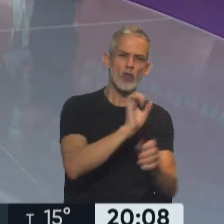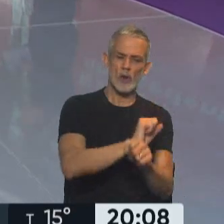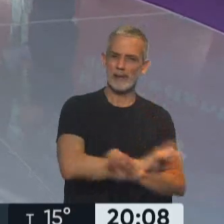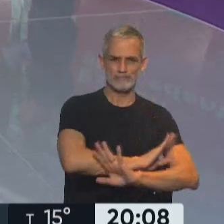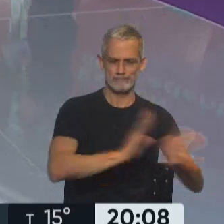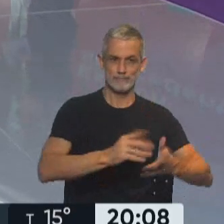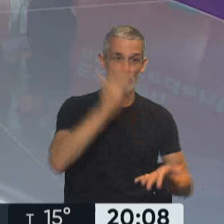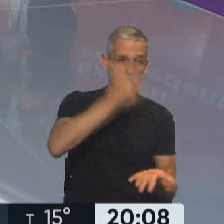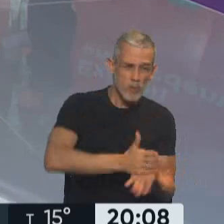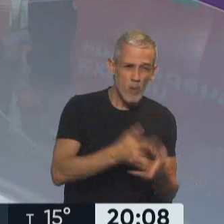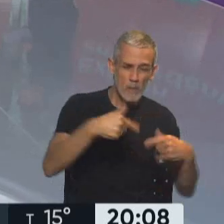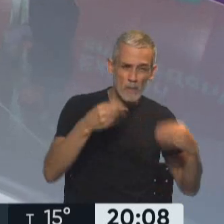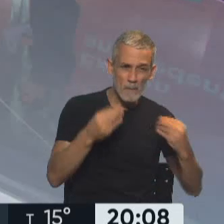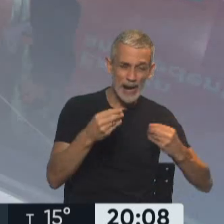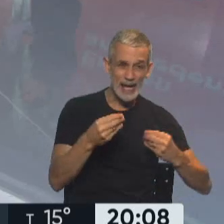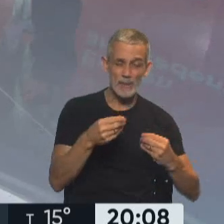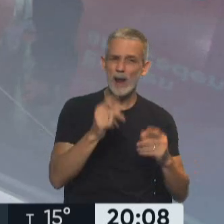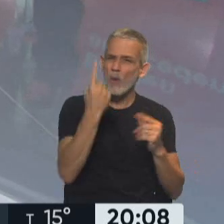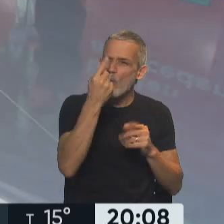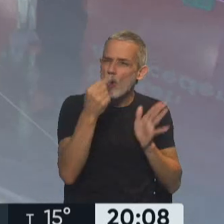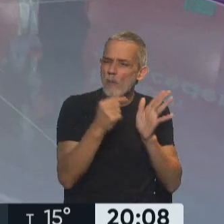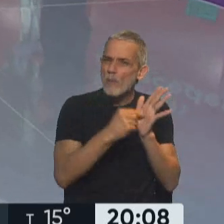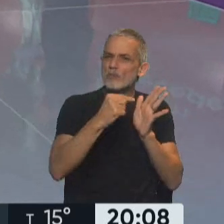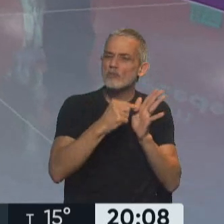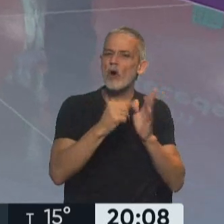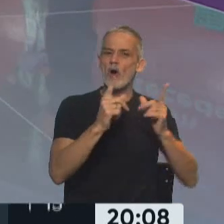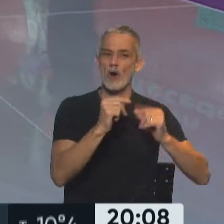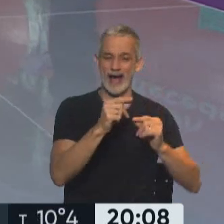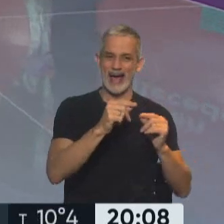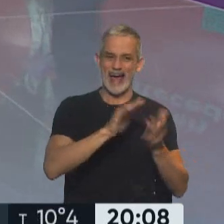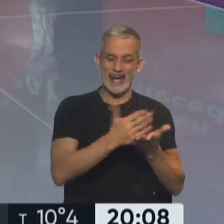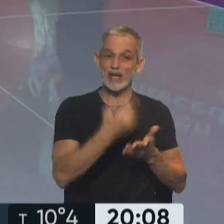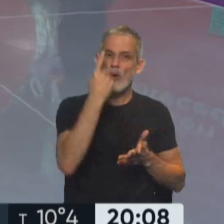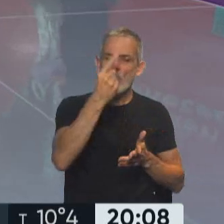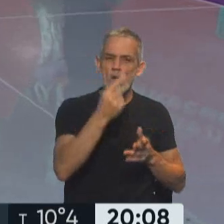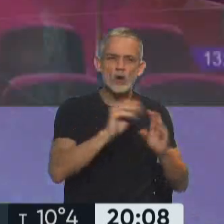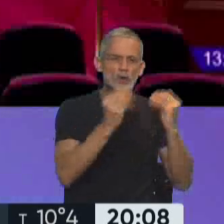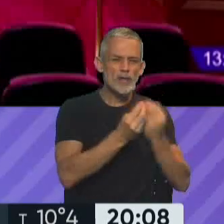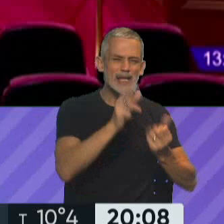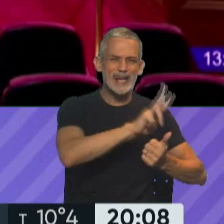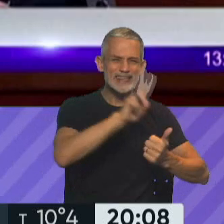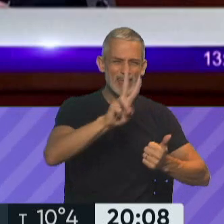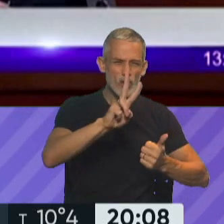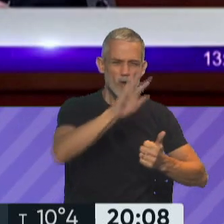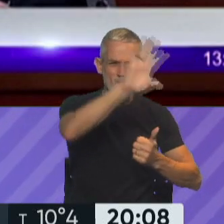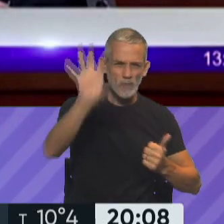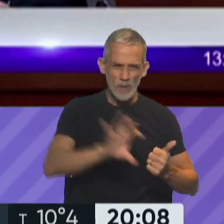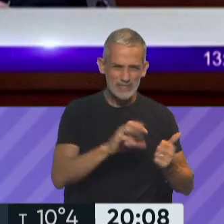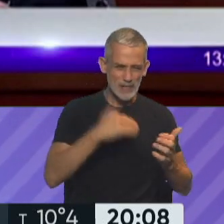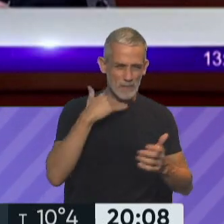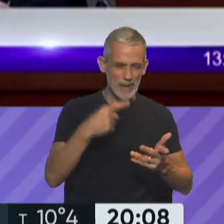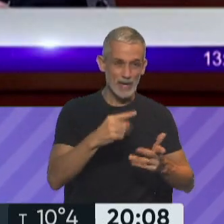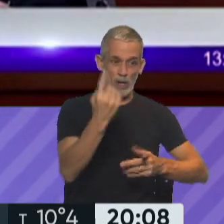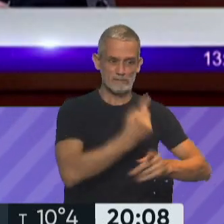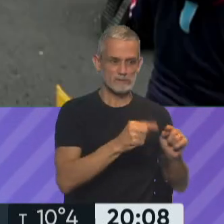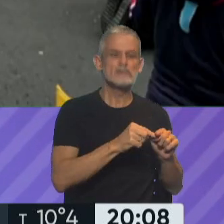es concretamente para justamente el Código Penal de uno de los 32 estados de México. Entonces ahora